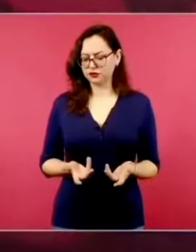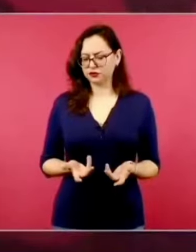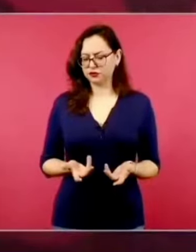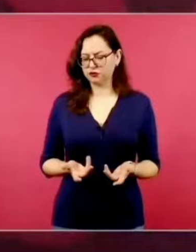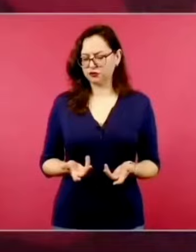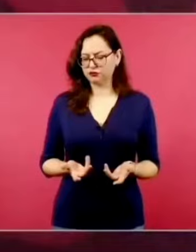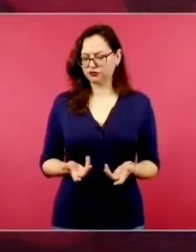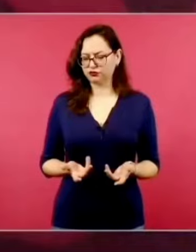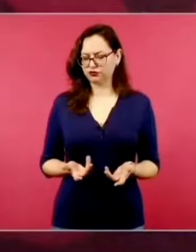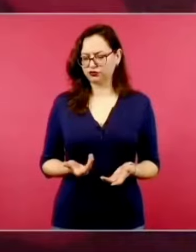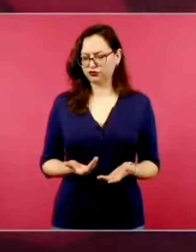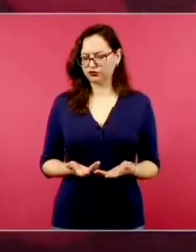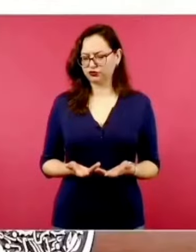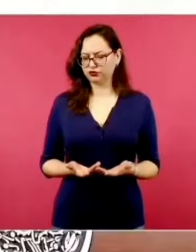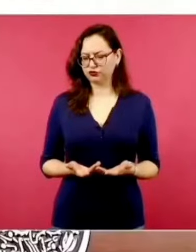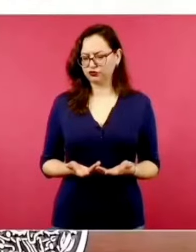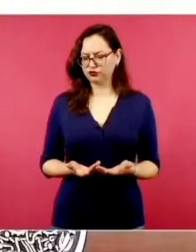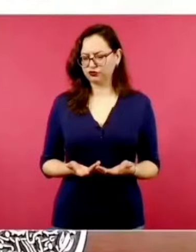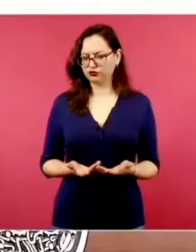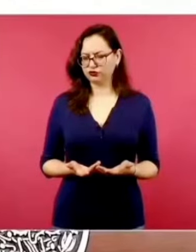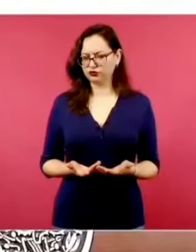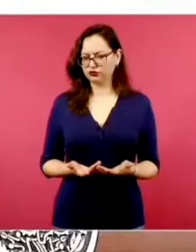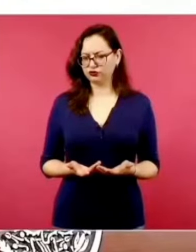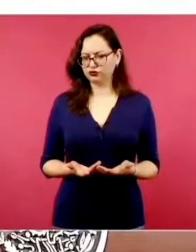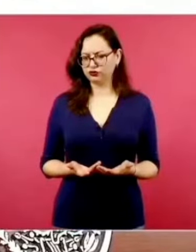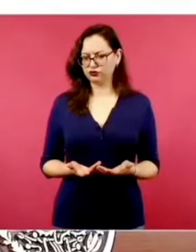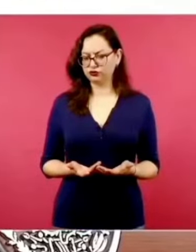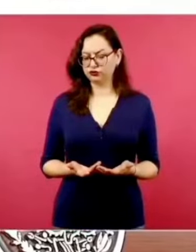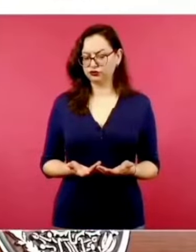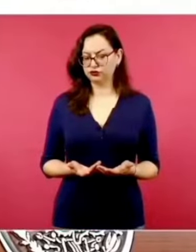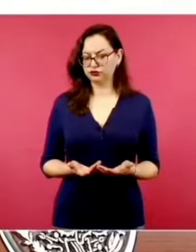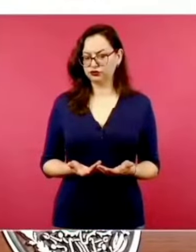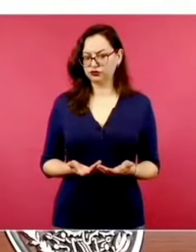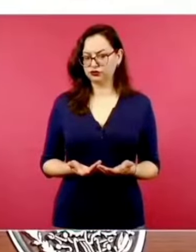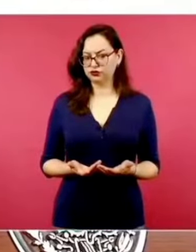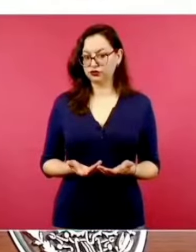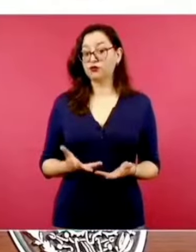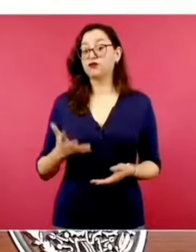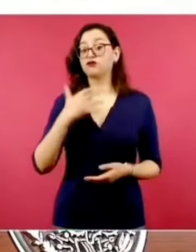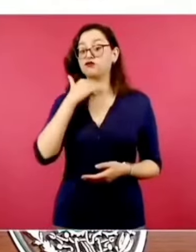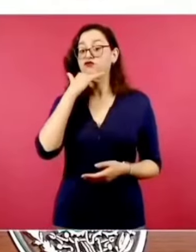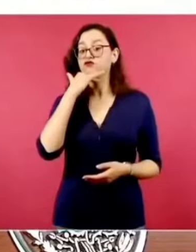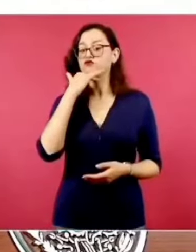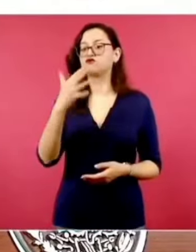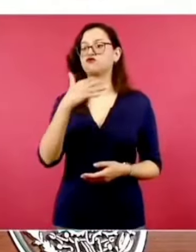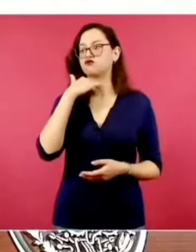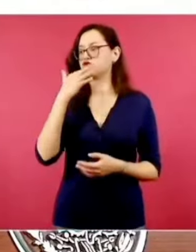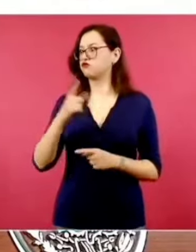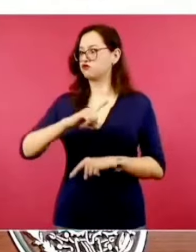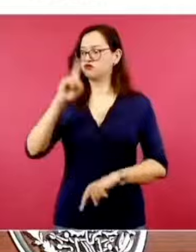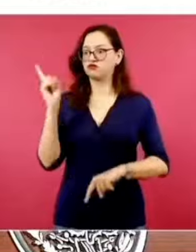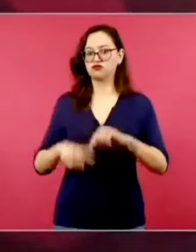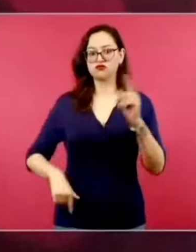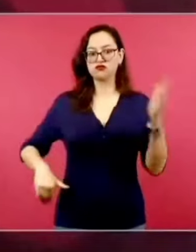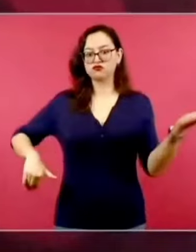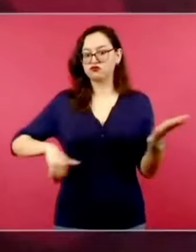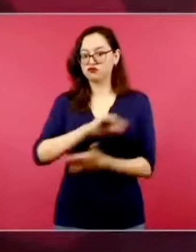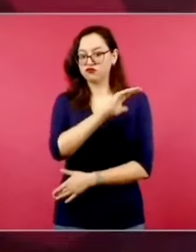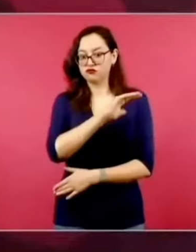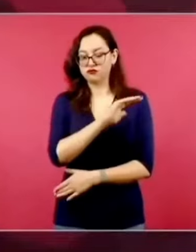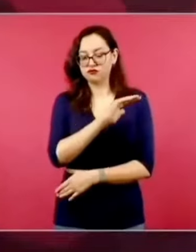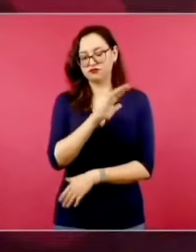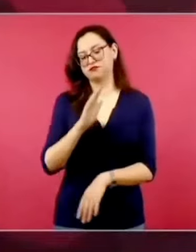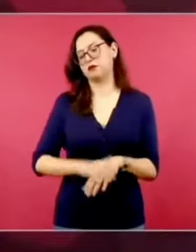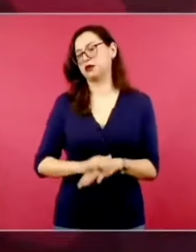el que no haya corrupción, que se destierre la corrupción, que se